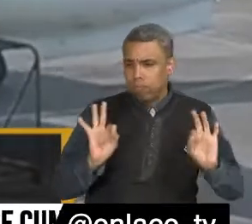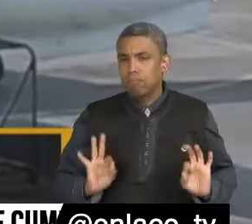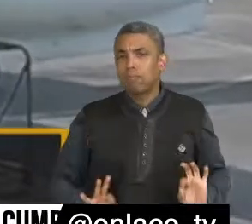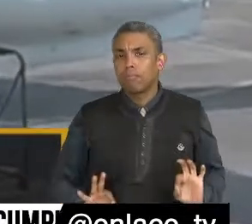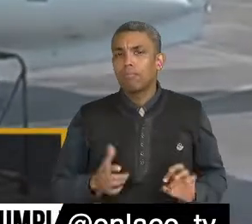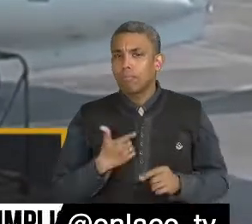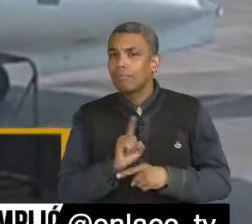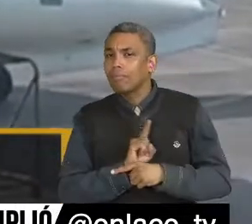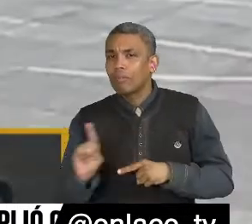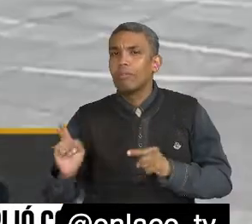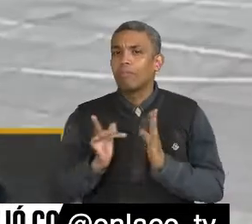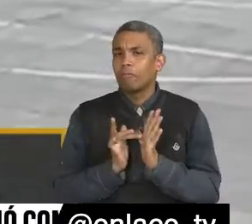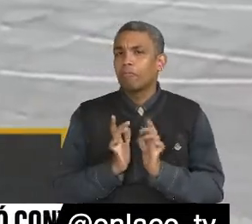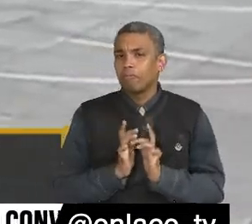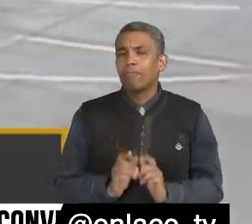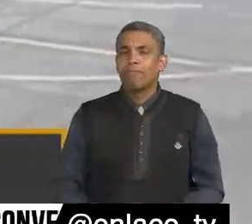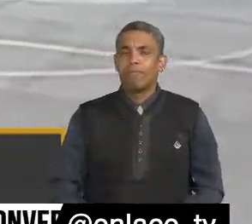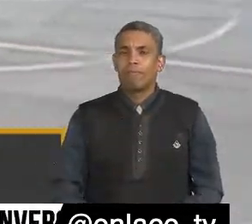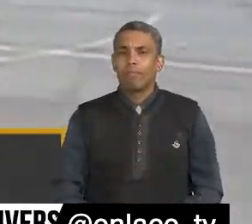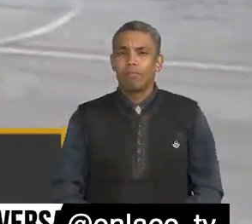durante esta Semana Santa.